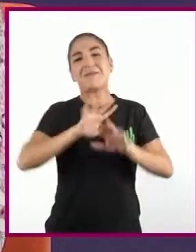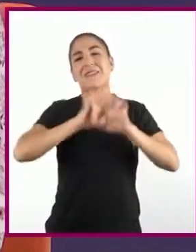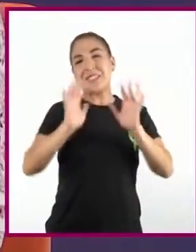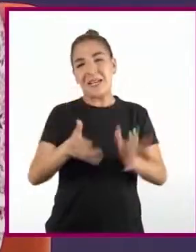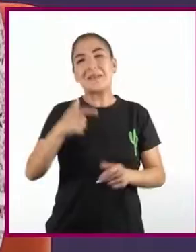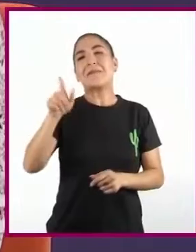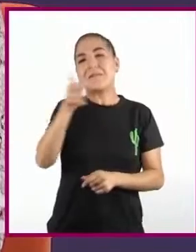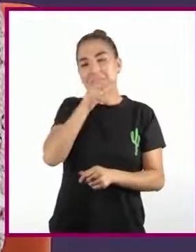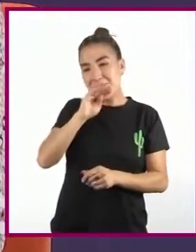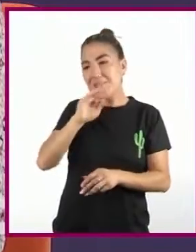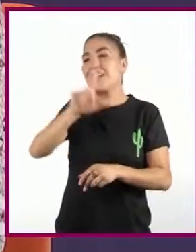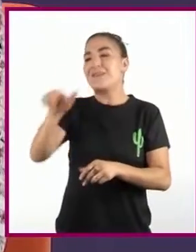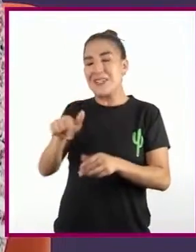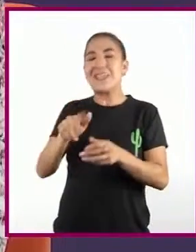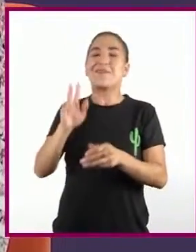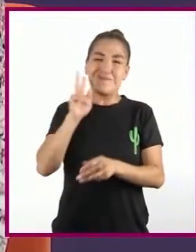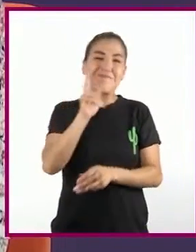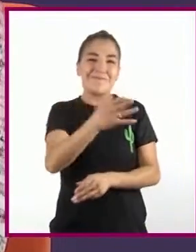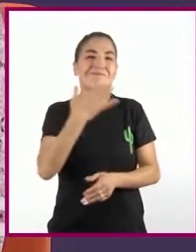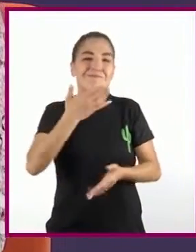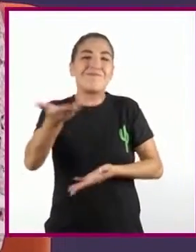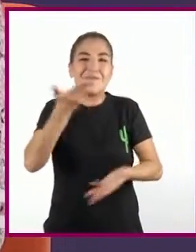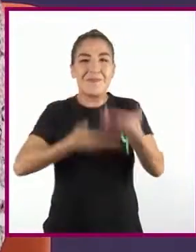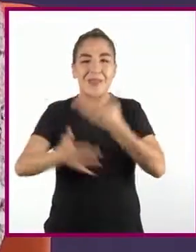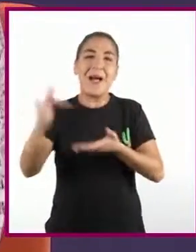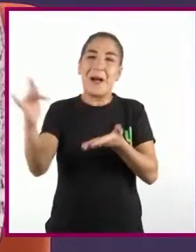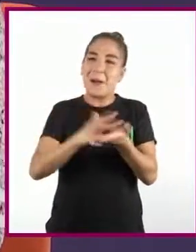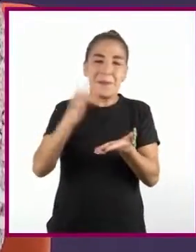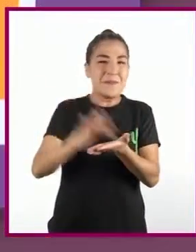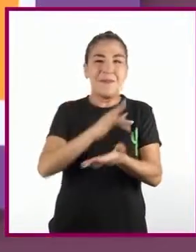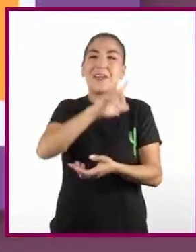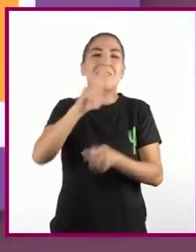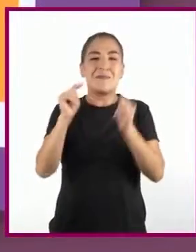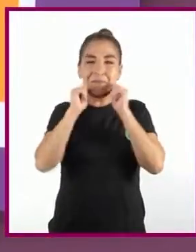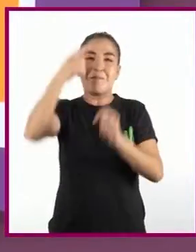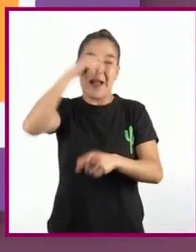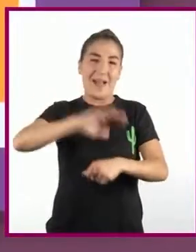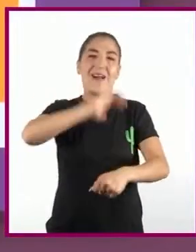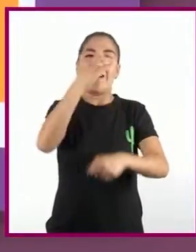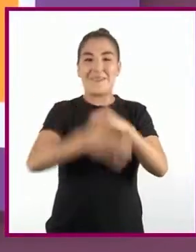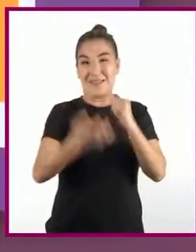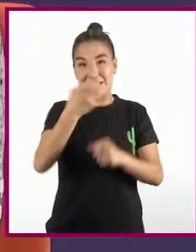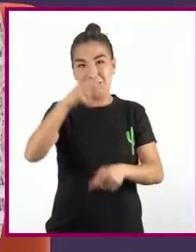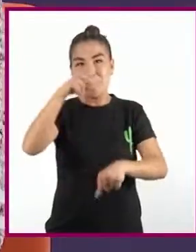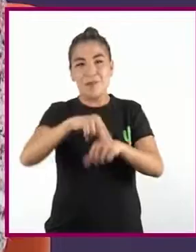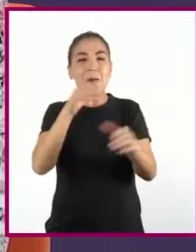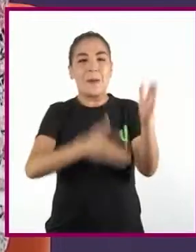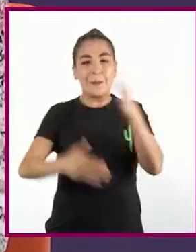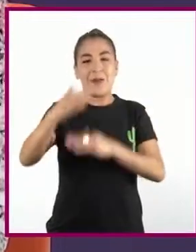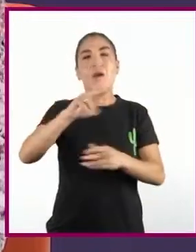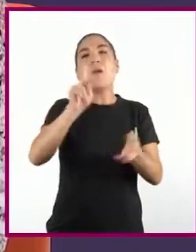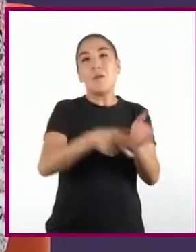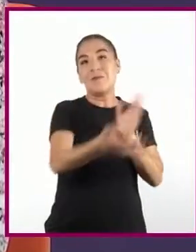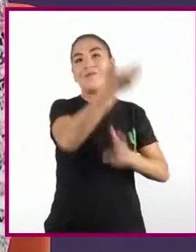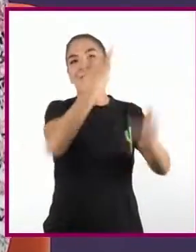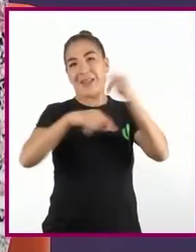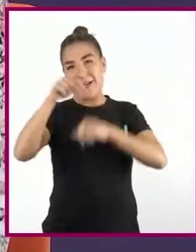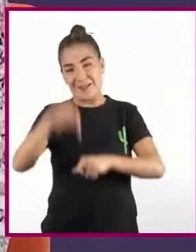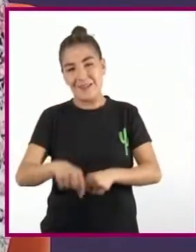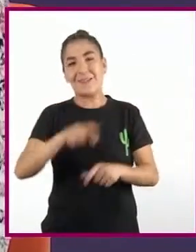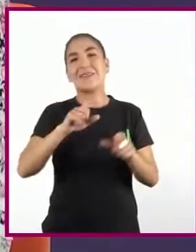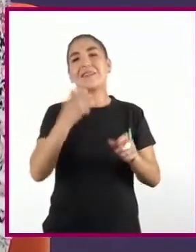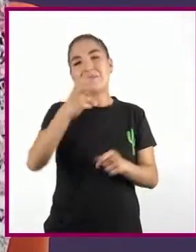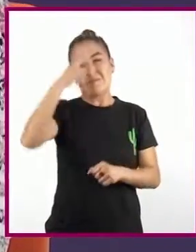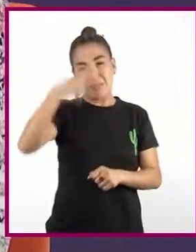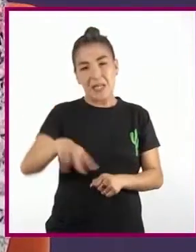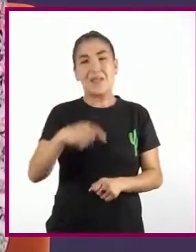también ellos ya compartieron de alguna manera y me apoyaron en todo para que yo terminara el doctorado y poder regresar al país, que también era una